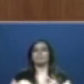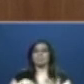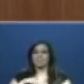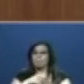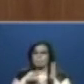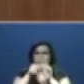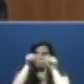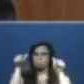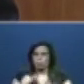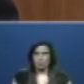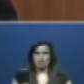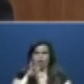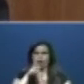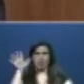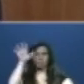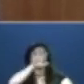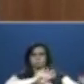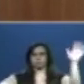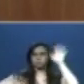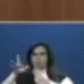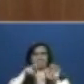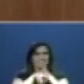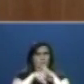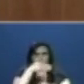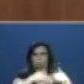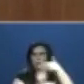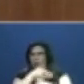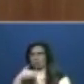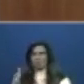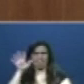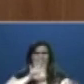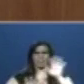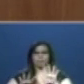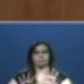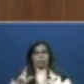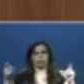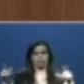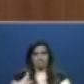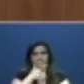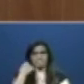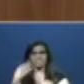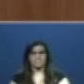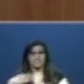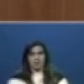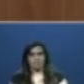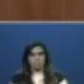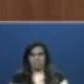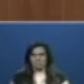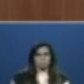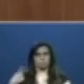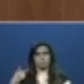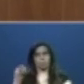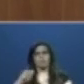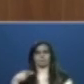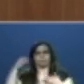porcentaje excesivo de recursos a una tramitación administrativa complejísima recursos que podrían destinarse a prestar un servicio